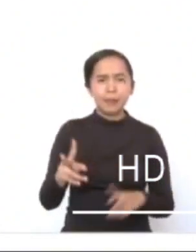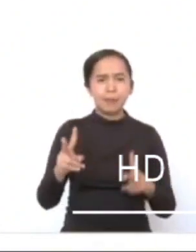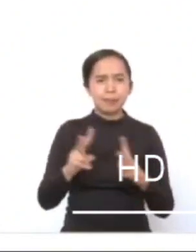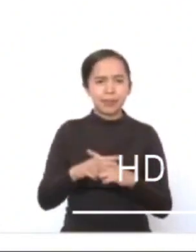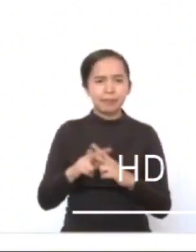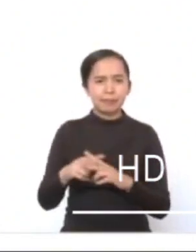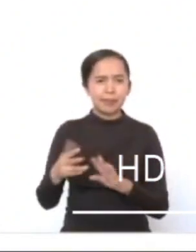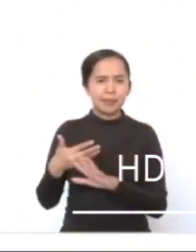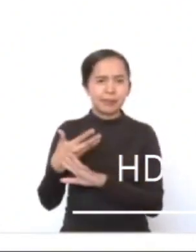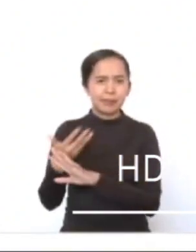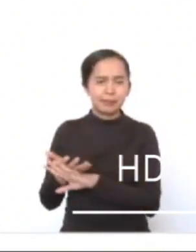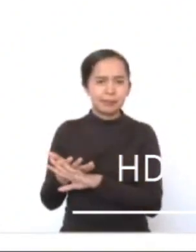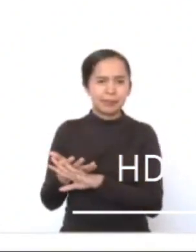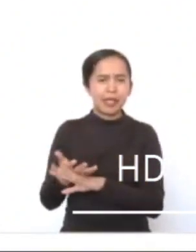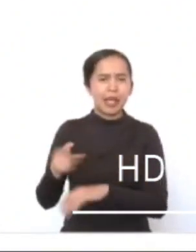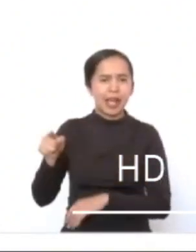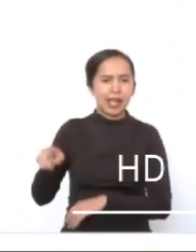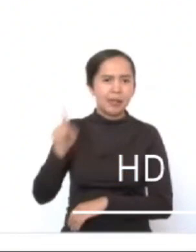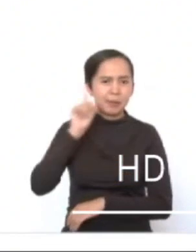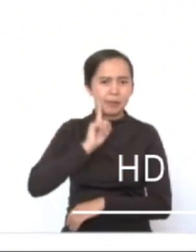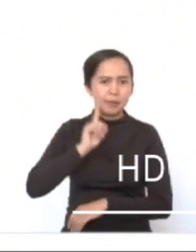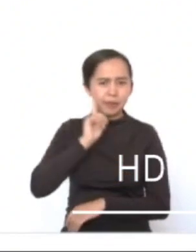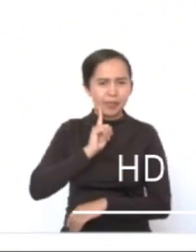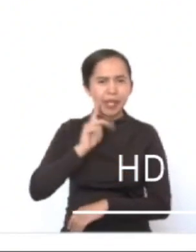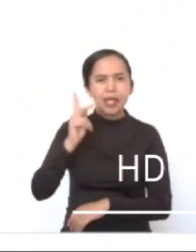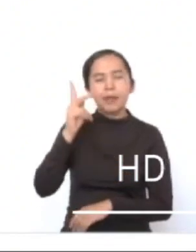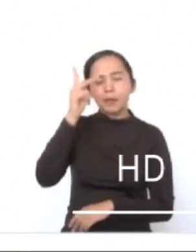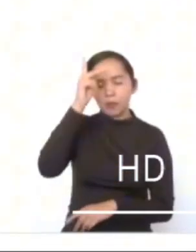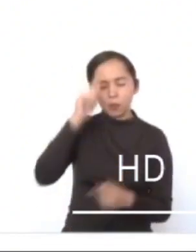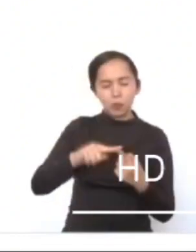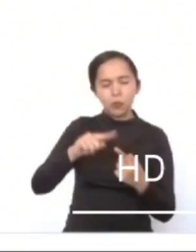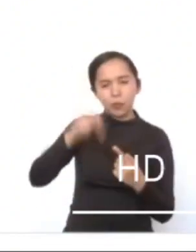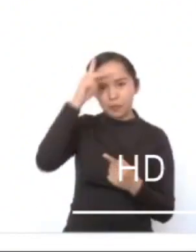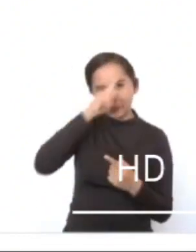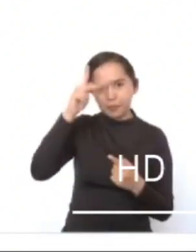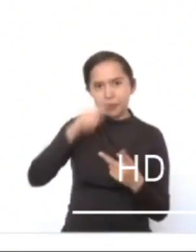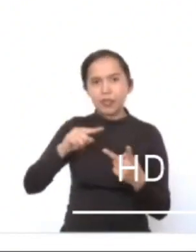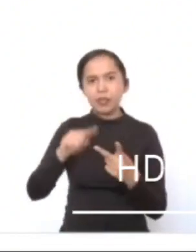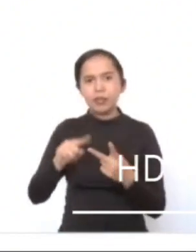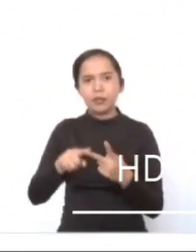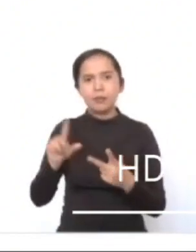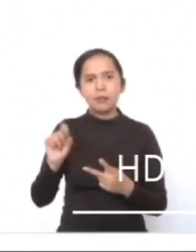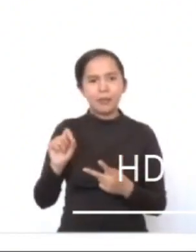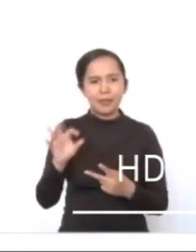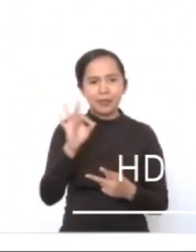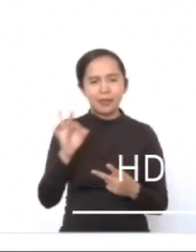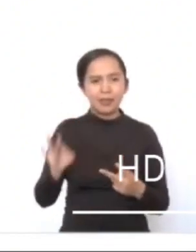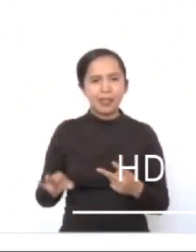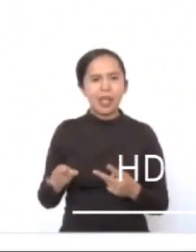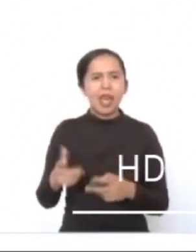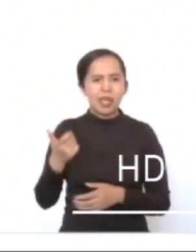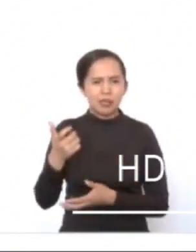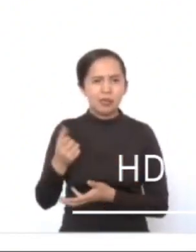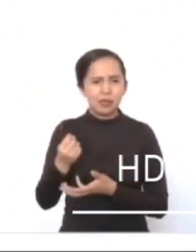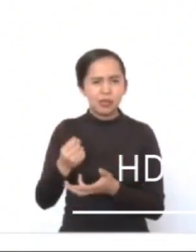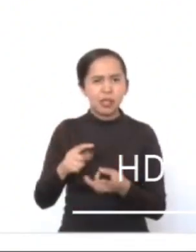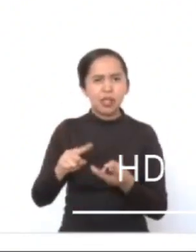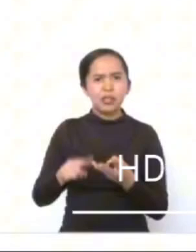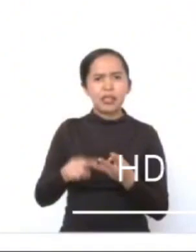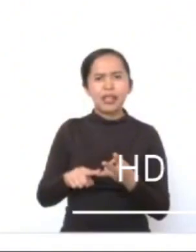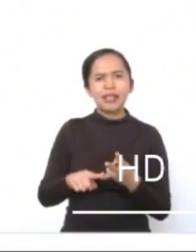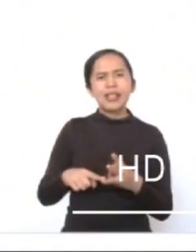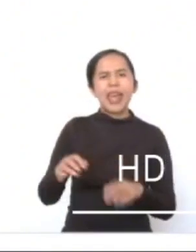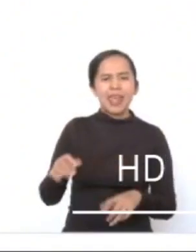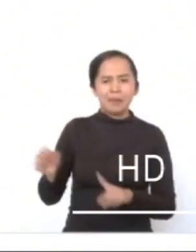violencia que se comete contra mujeres es psicológica, 20% económico patrimonial, 17%